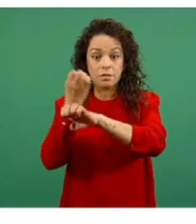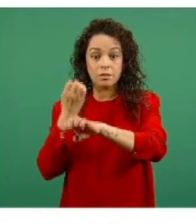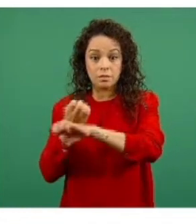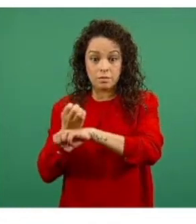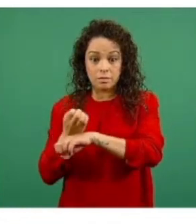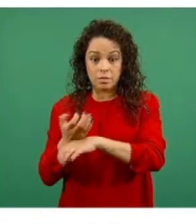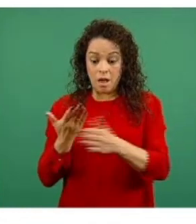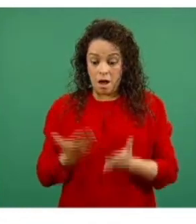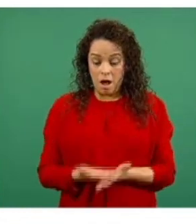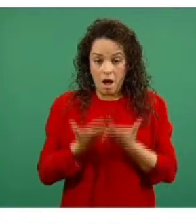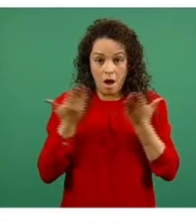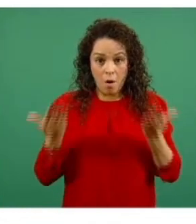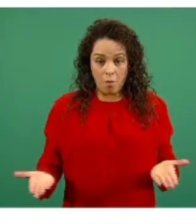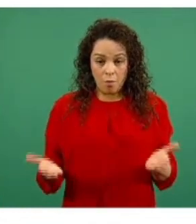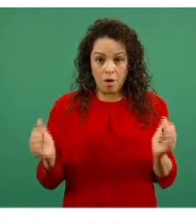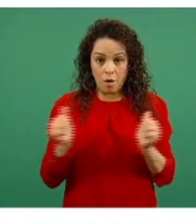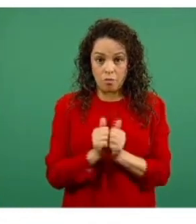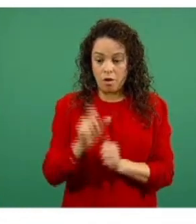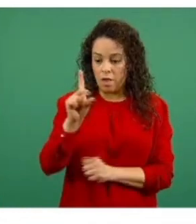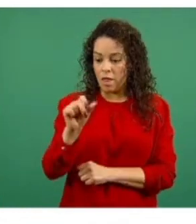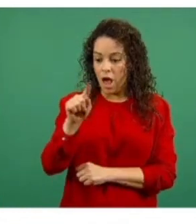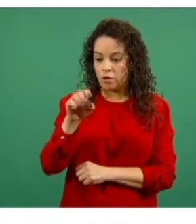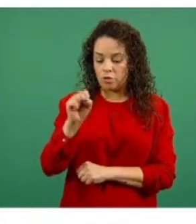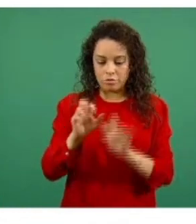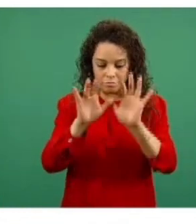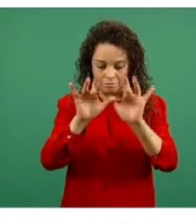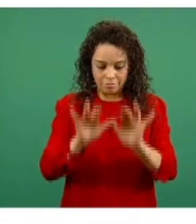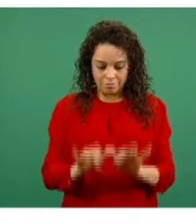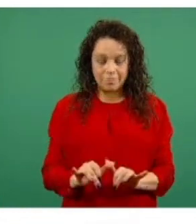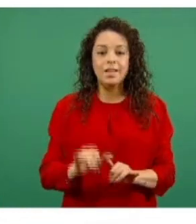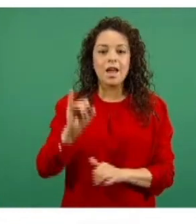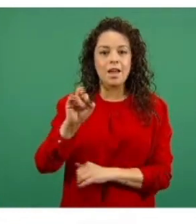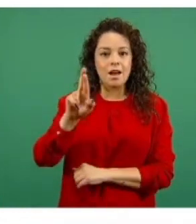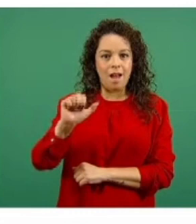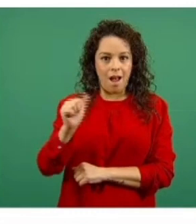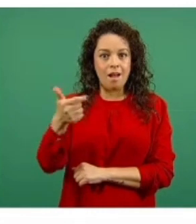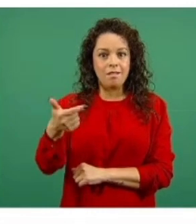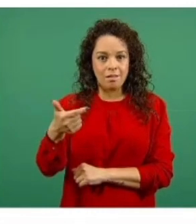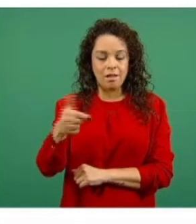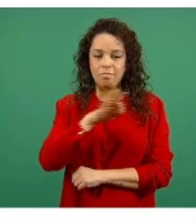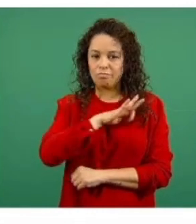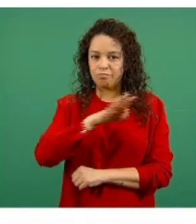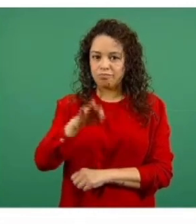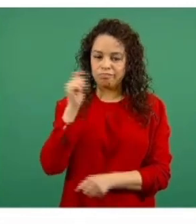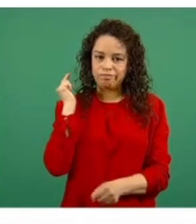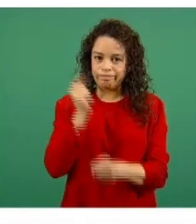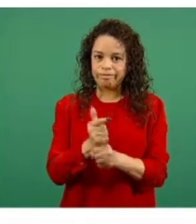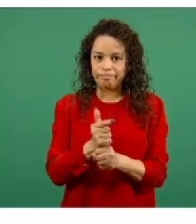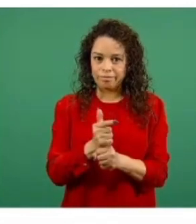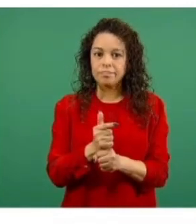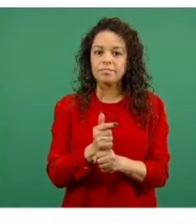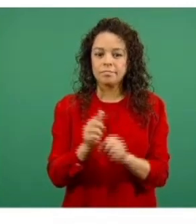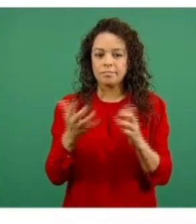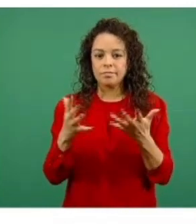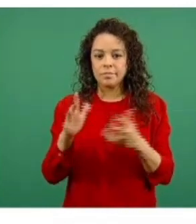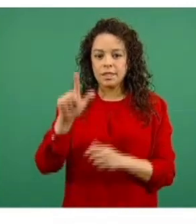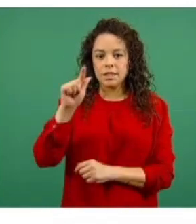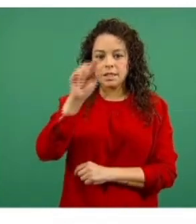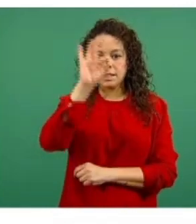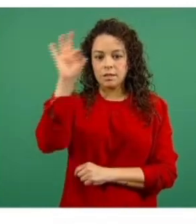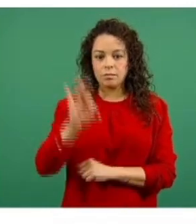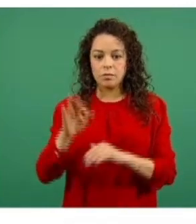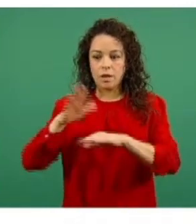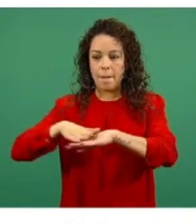día de hoy, con los datos de la red IRAC, podemos identificar que tienen por arriba del